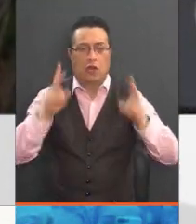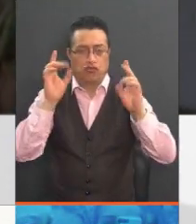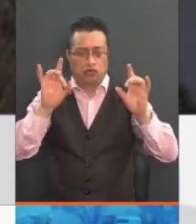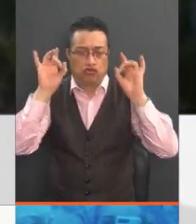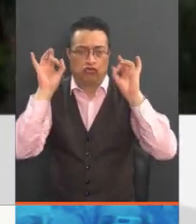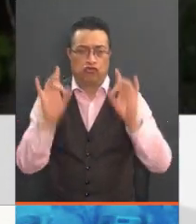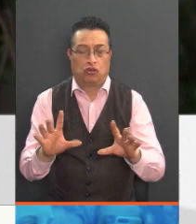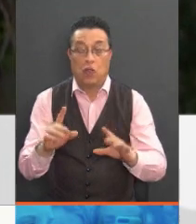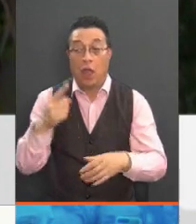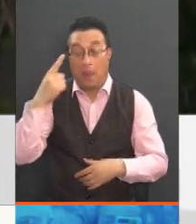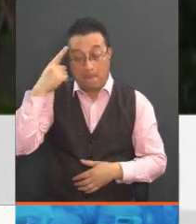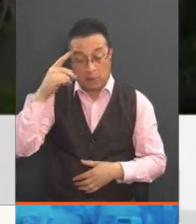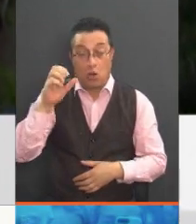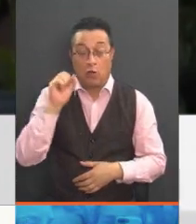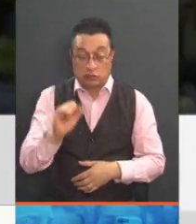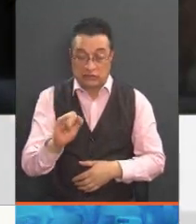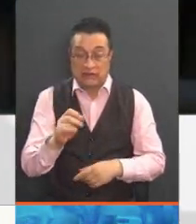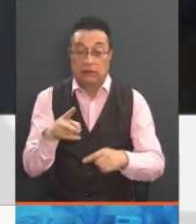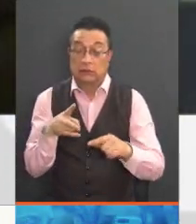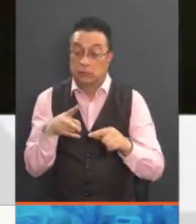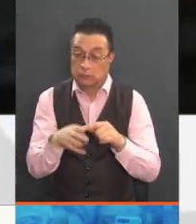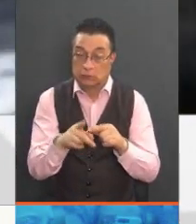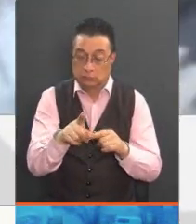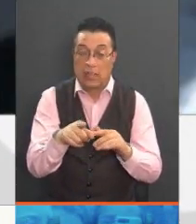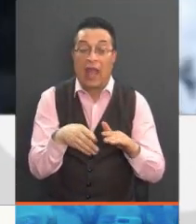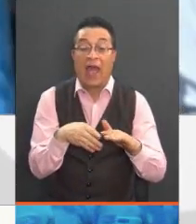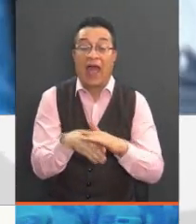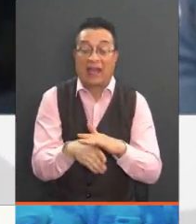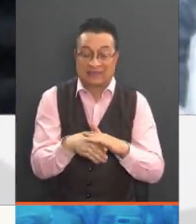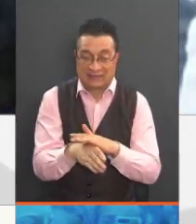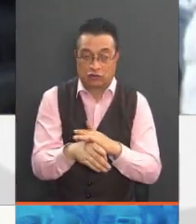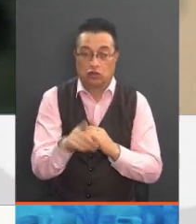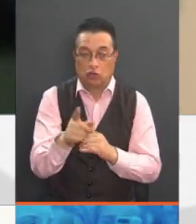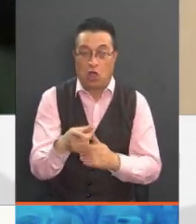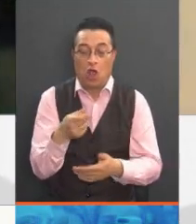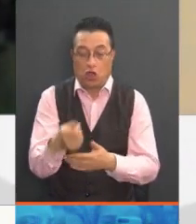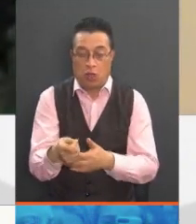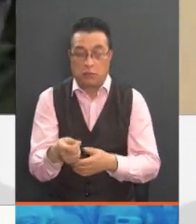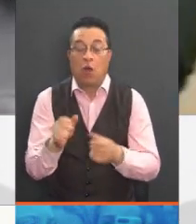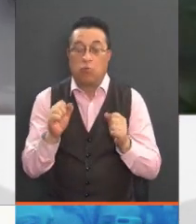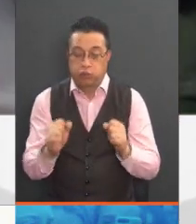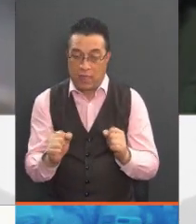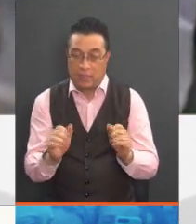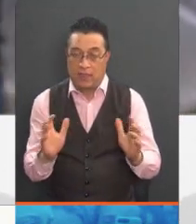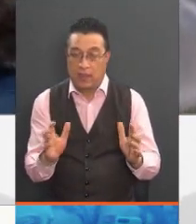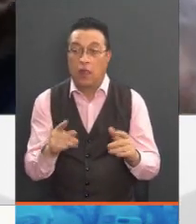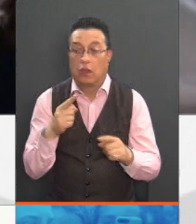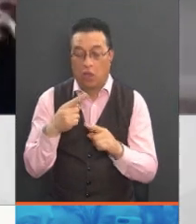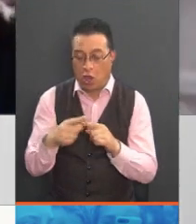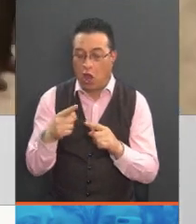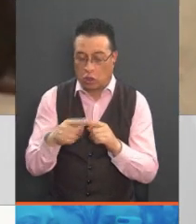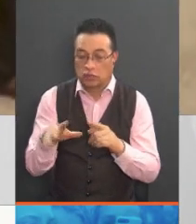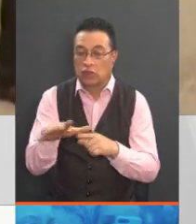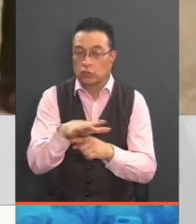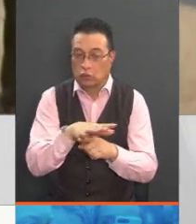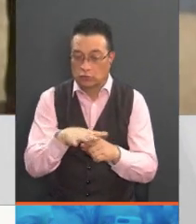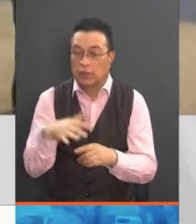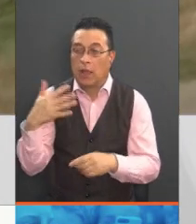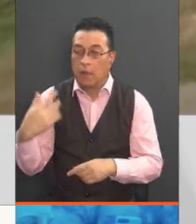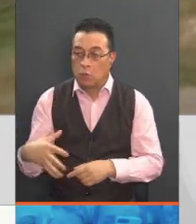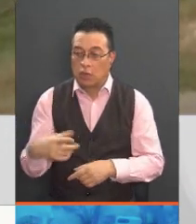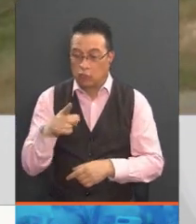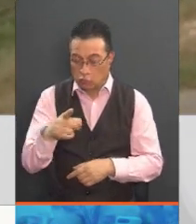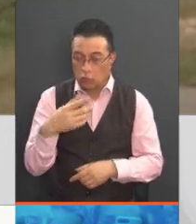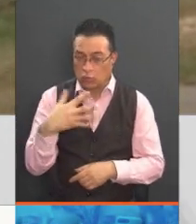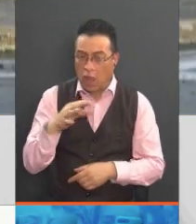se puede restringir el acceso al arma de fuego. Quiero comentarle otra institución importante. No sé si usted ha escuchado,